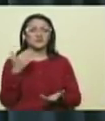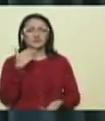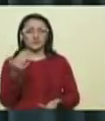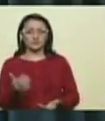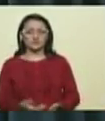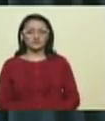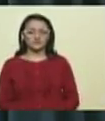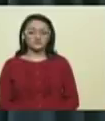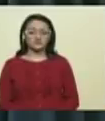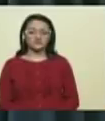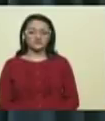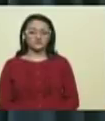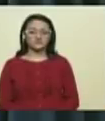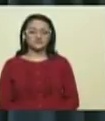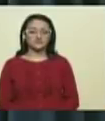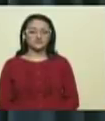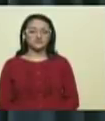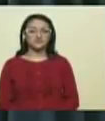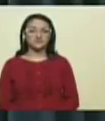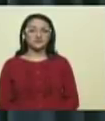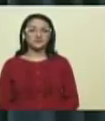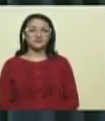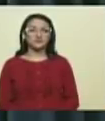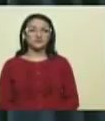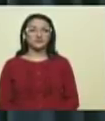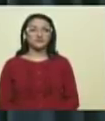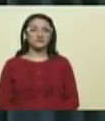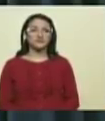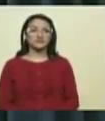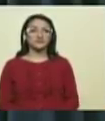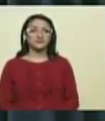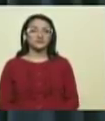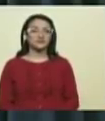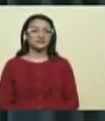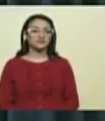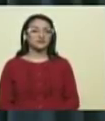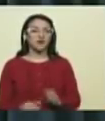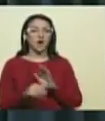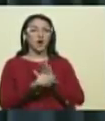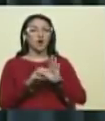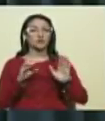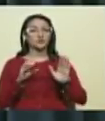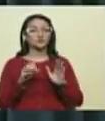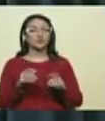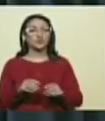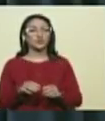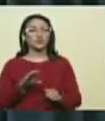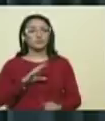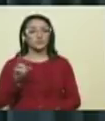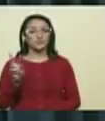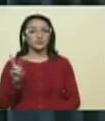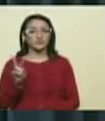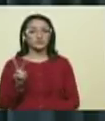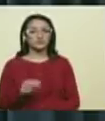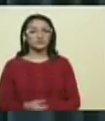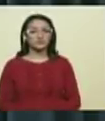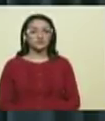existe. No existe, así como no existiría un decreto que violentara la Constitución de la República Bolivariana de Venezuela. En